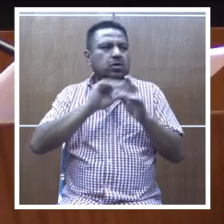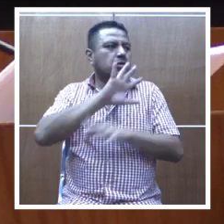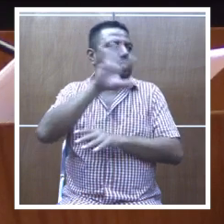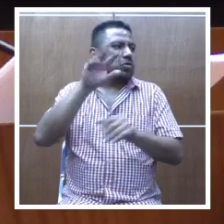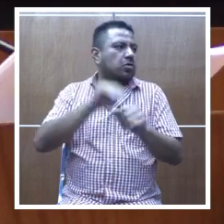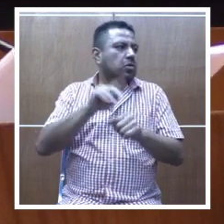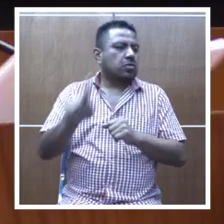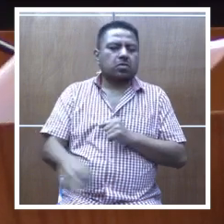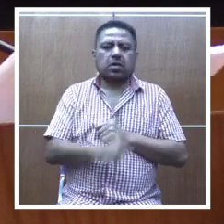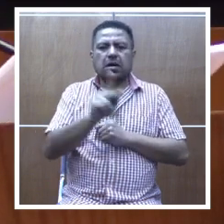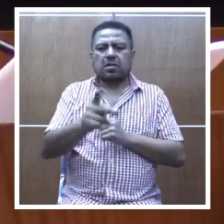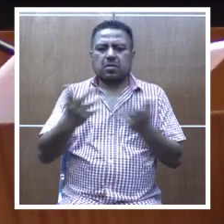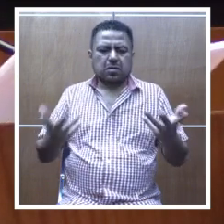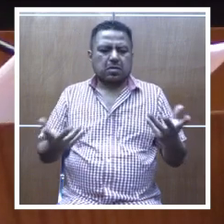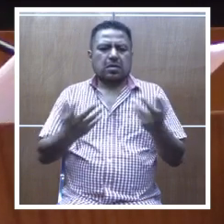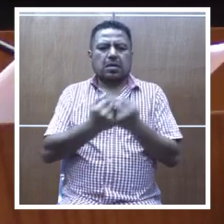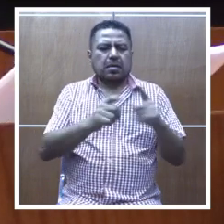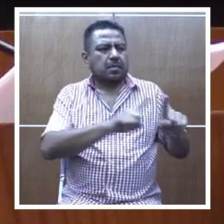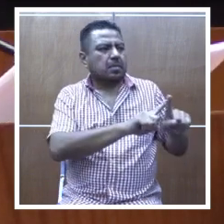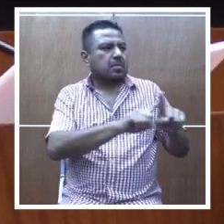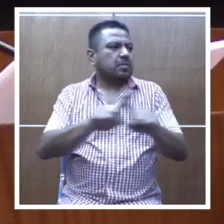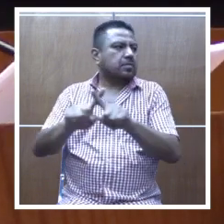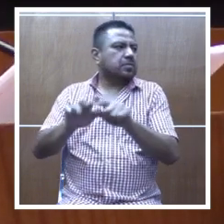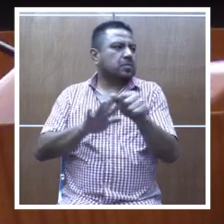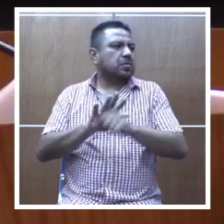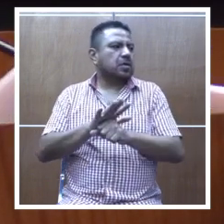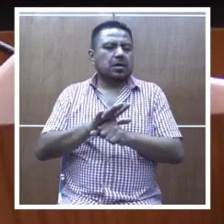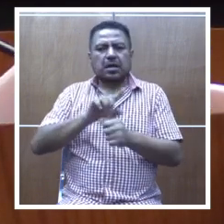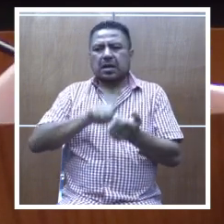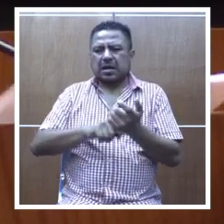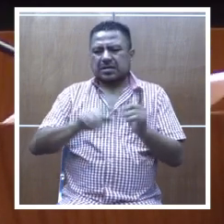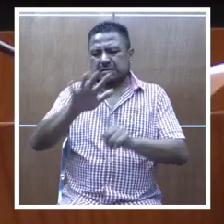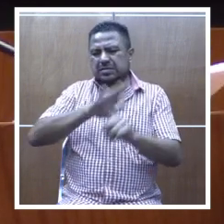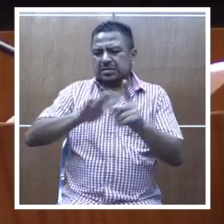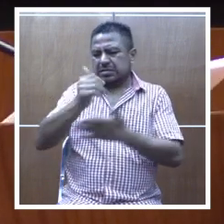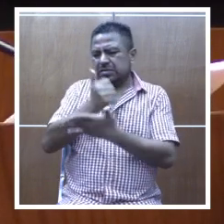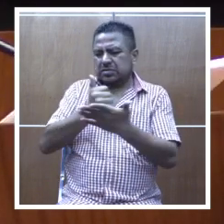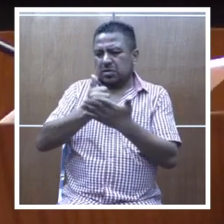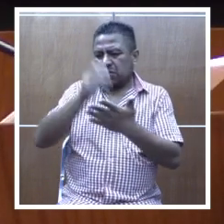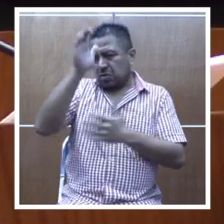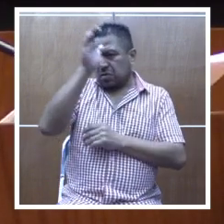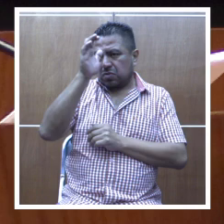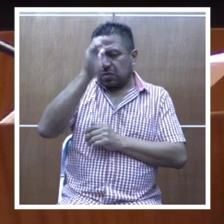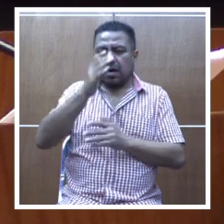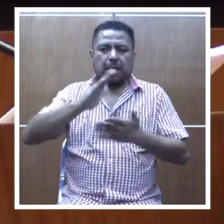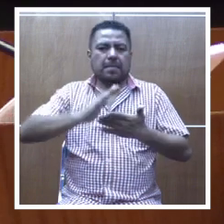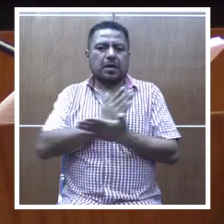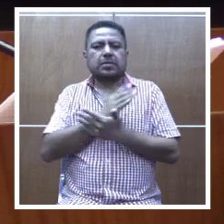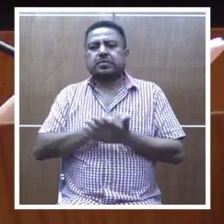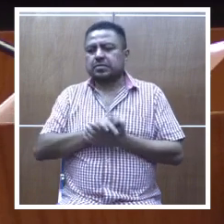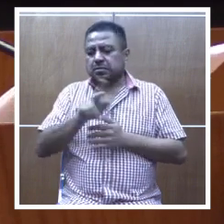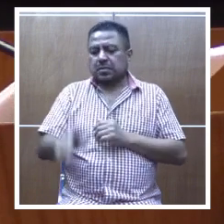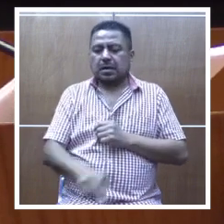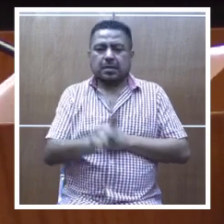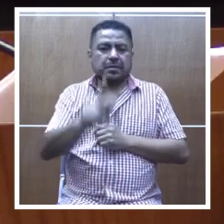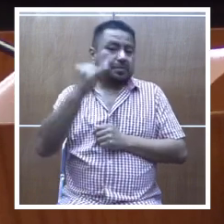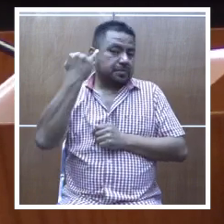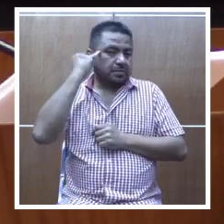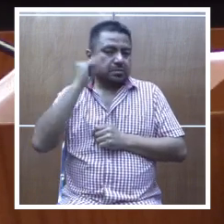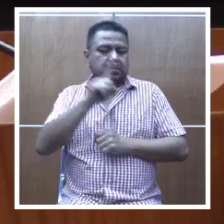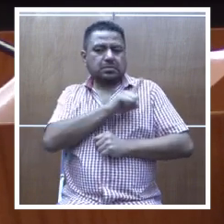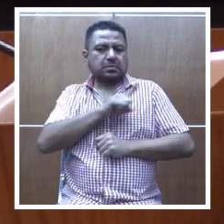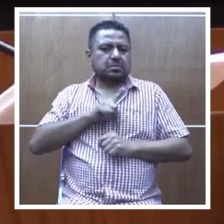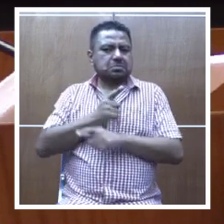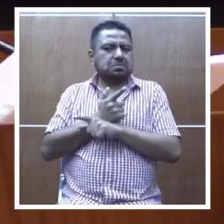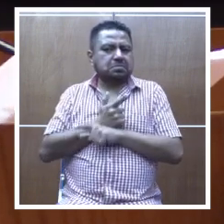son parte de la diversidad y riqueza de las civilizaciones y culturas. Además, sostiene que los pueblos indígenas deben de ser